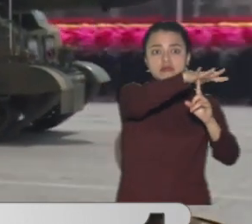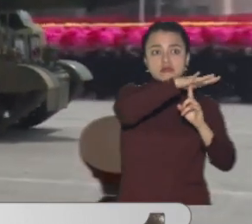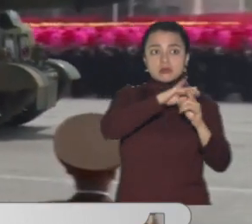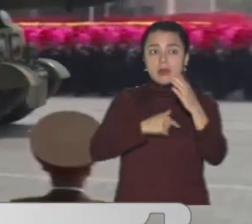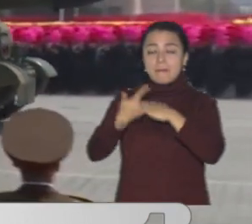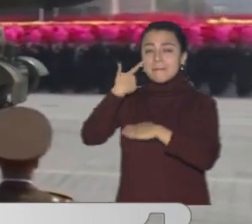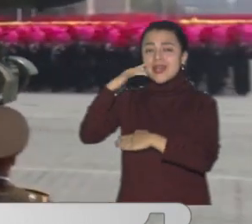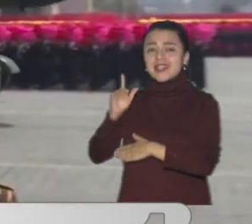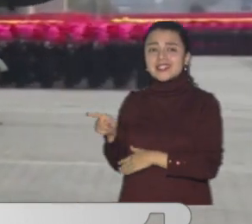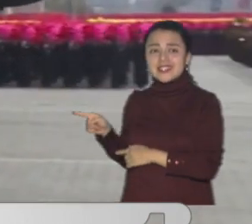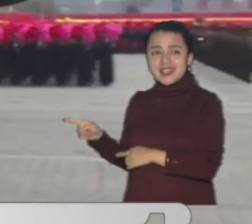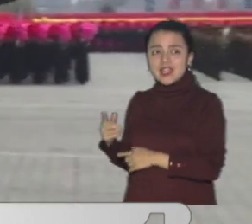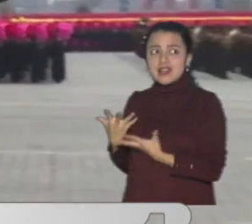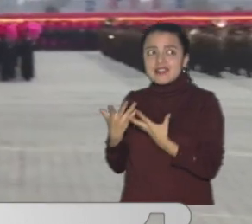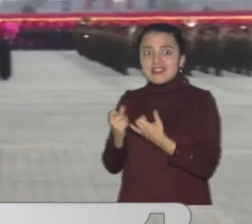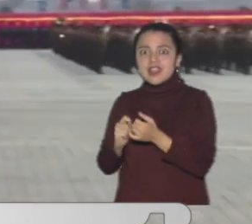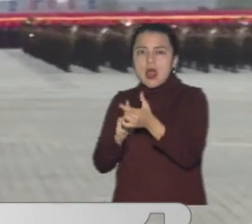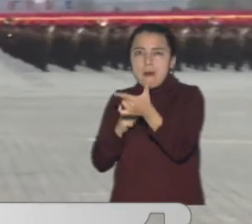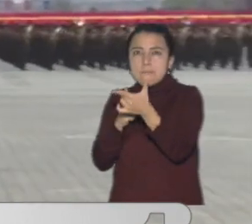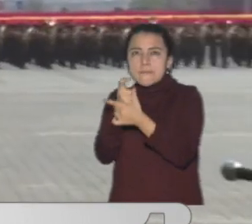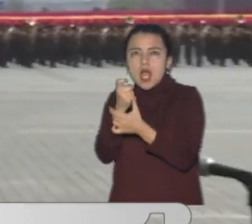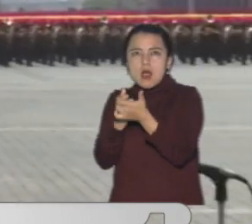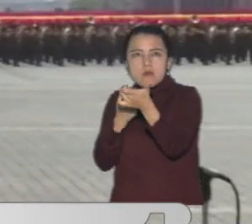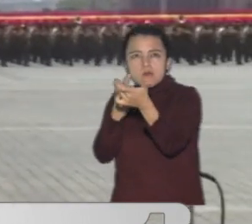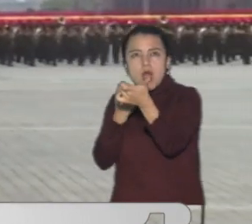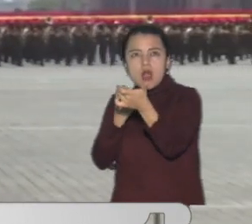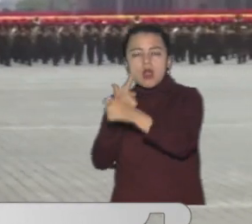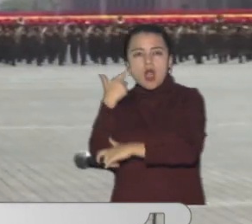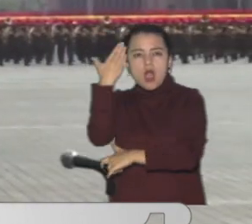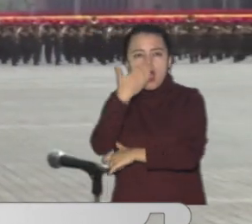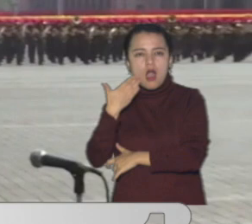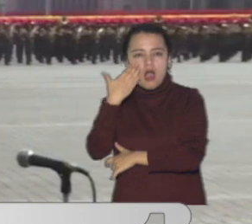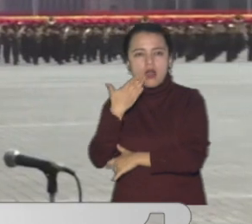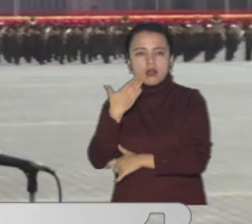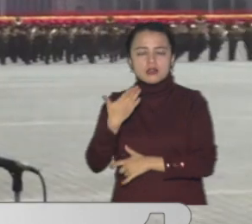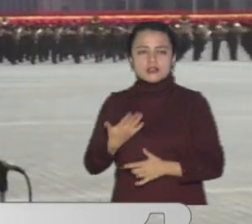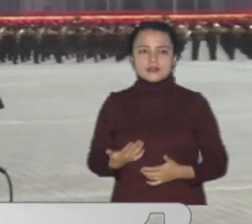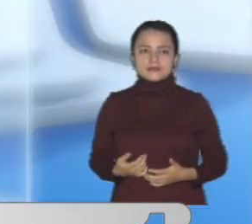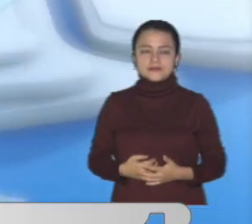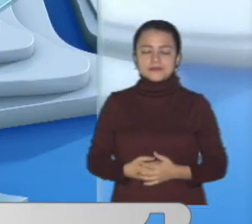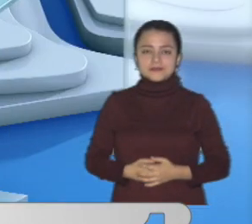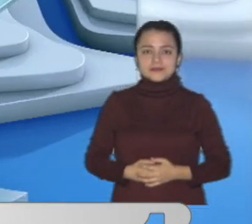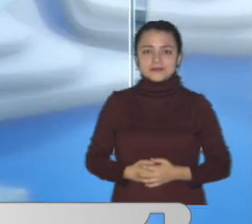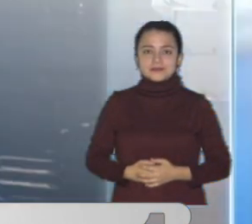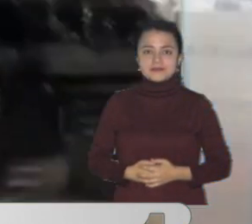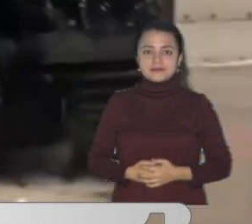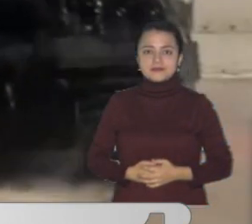de que Pyongyang esté a punto de realizar una nueva prueba de armas nucleares.